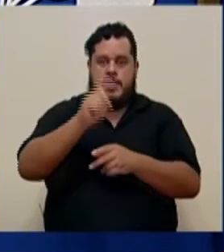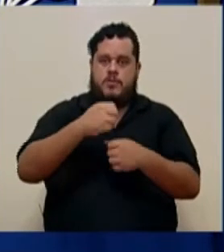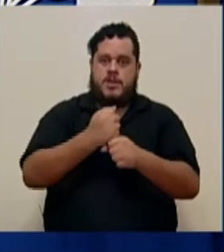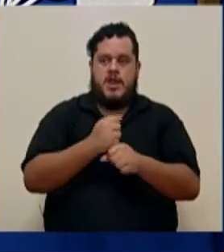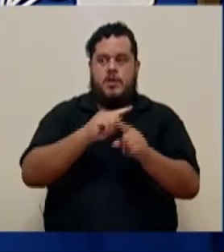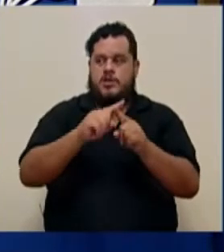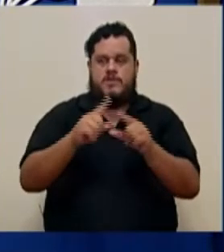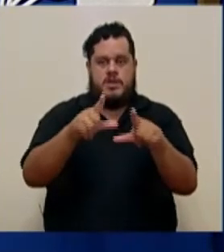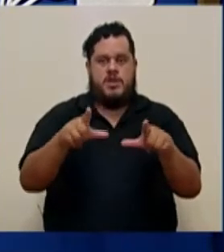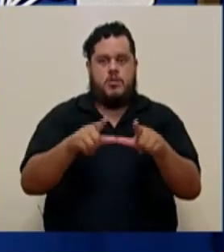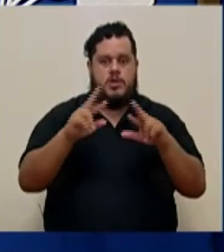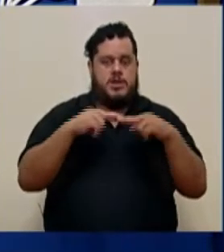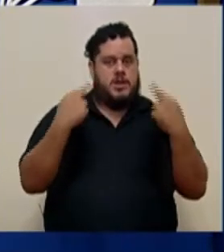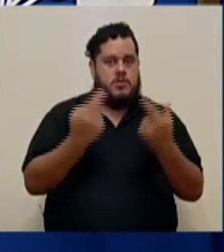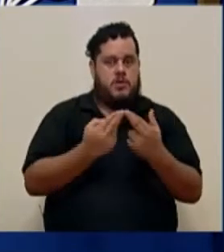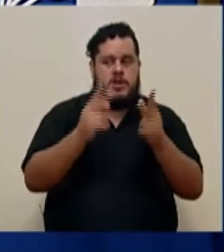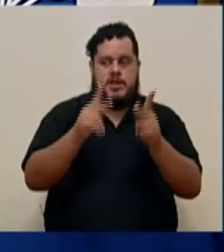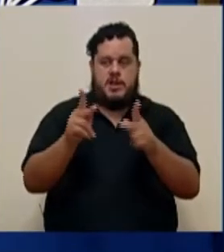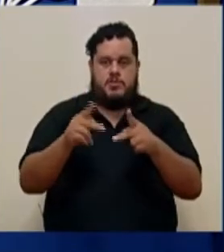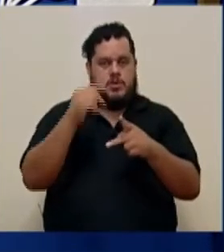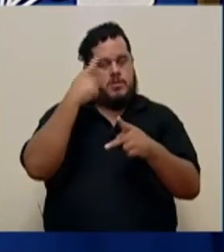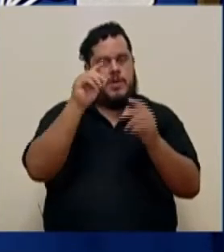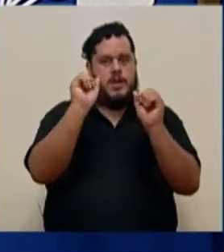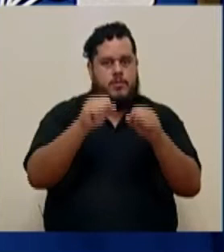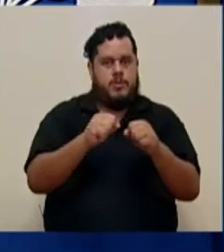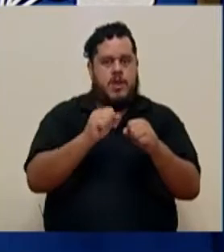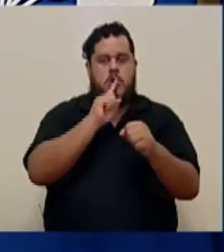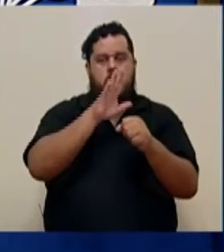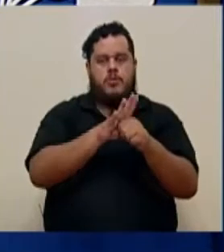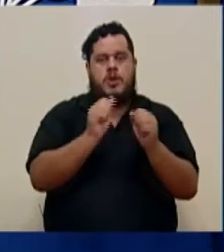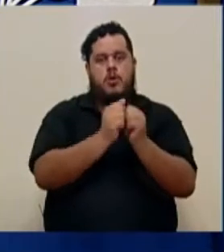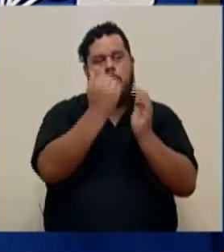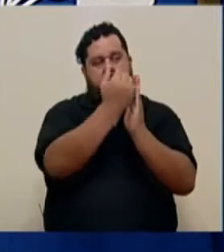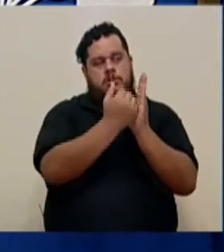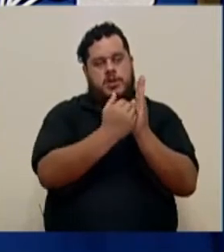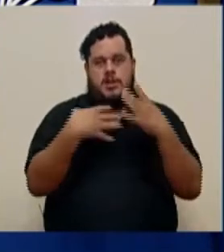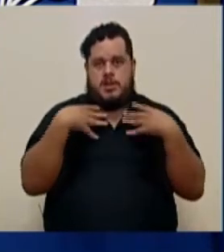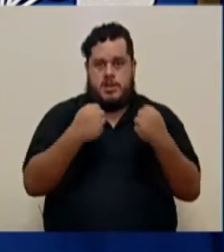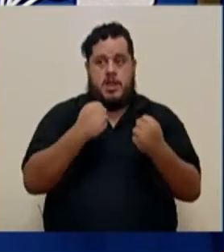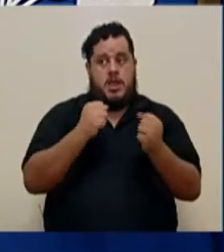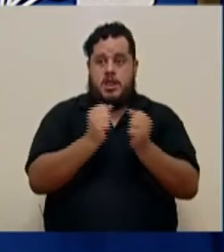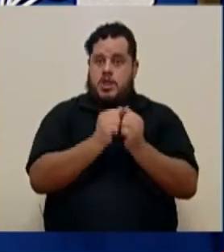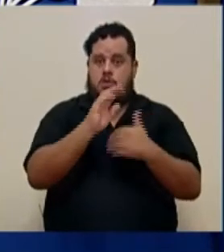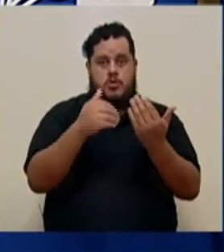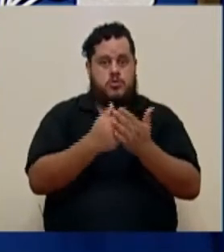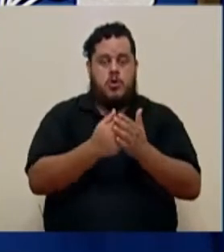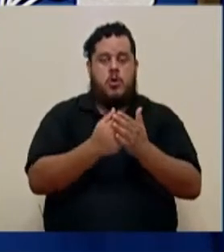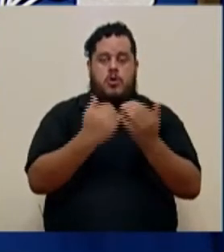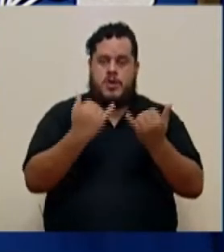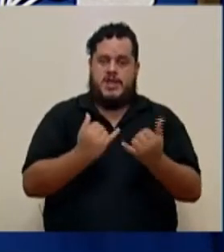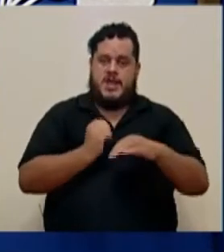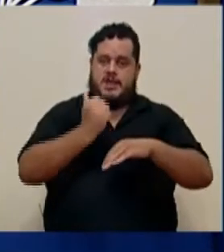de reuniones de las personas para poder y cumplir con las órdenes sanitarias y con todo lo que está estipulado